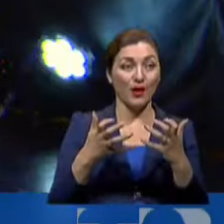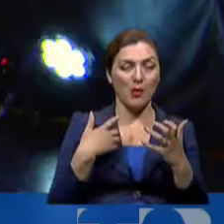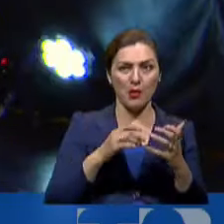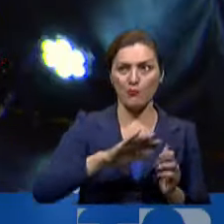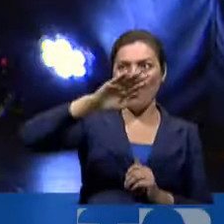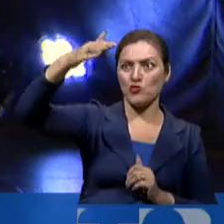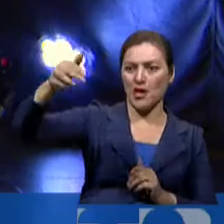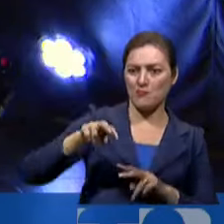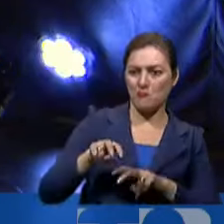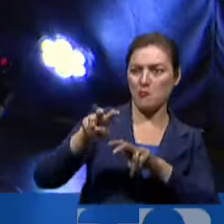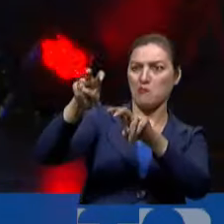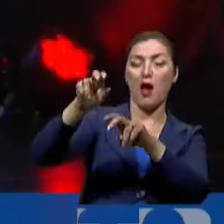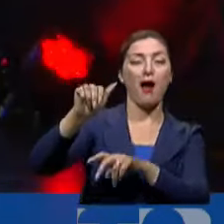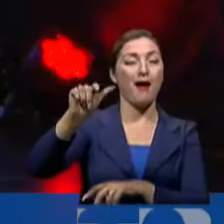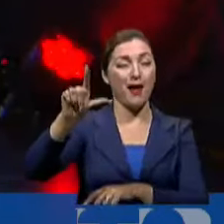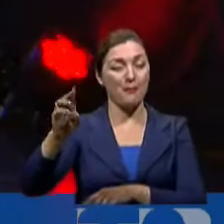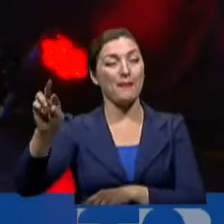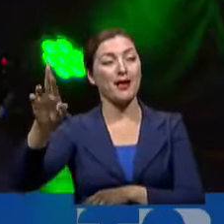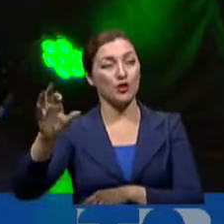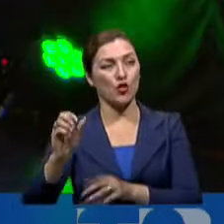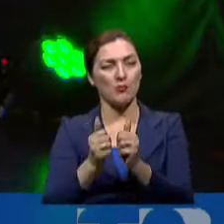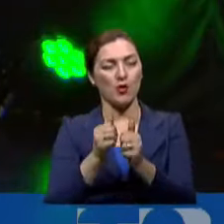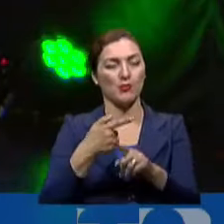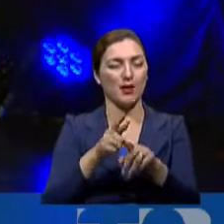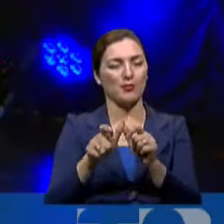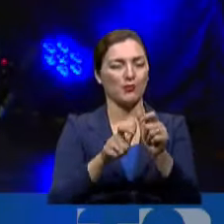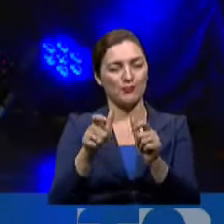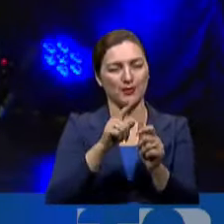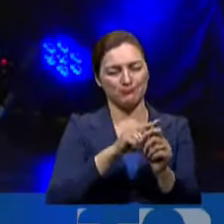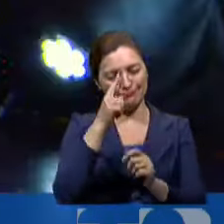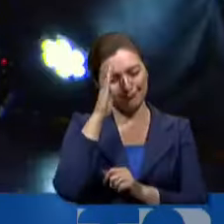montañas, ya tenemos increíble. Alberto Astudillo, que es un crack, y así poco a poco también llegar a los hogares de los ecuatorianos.